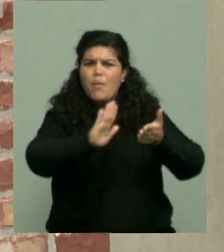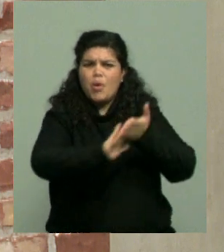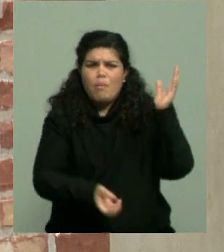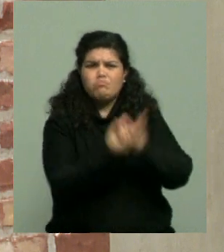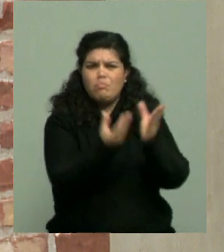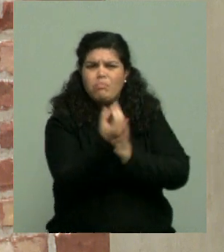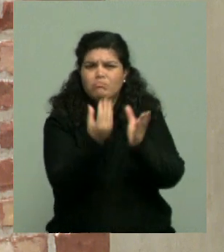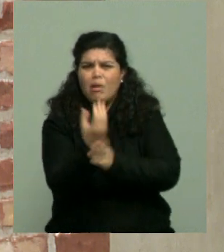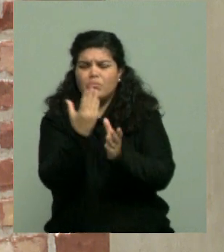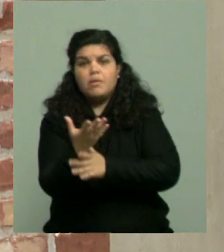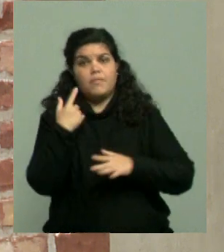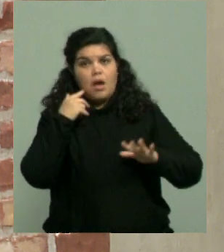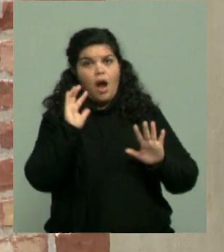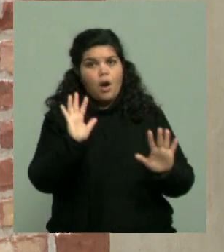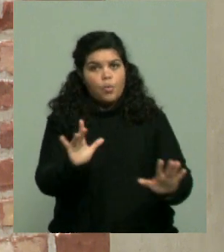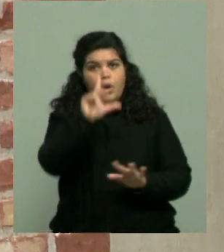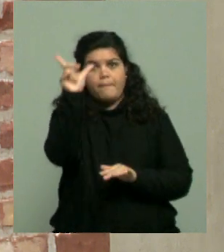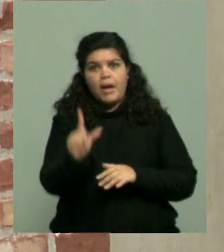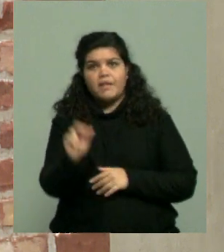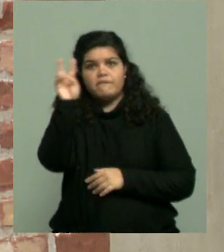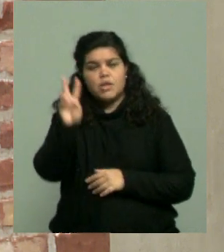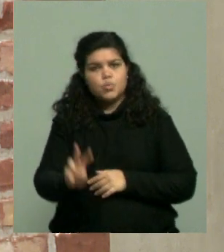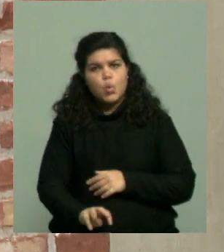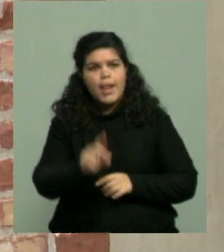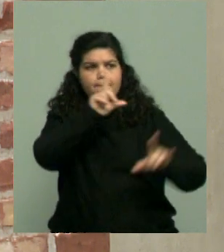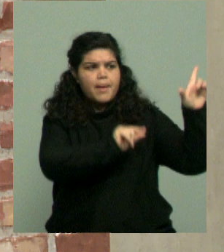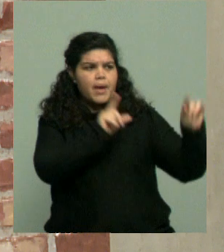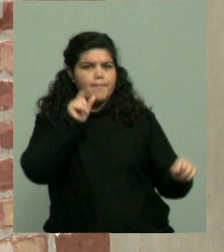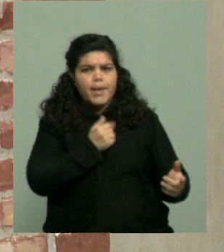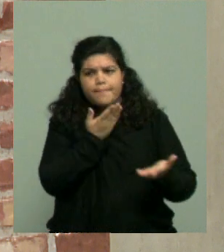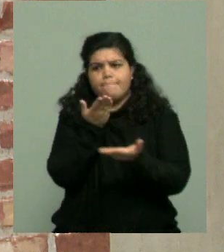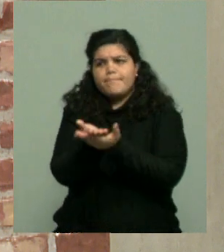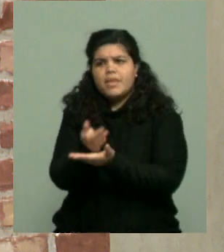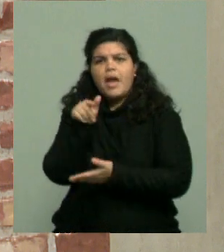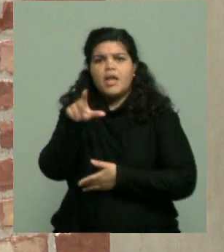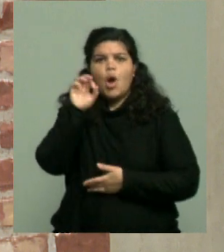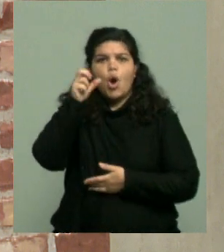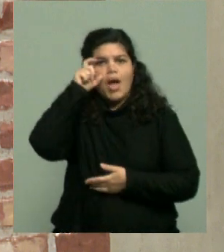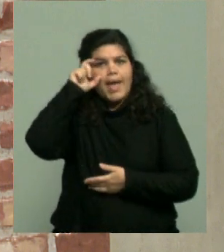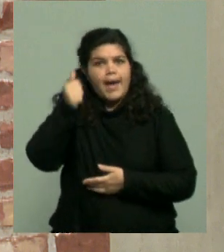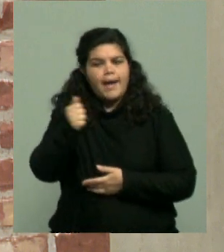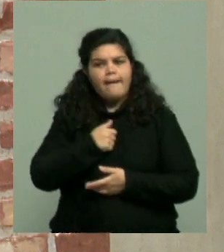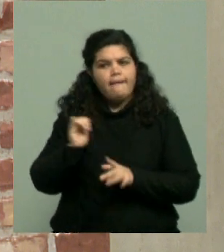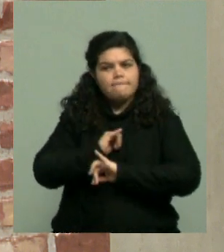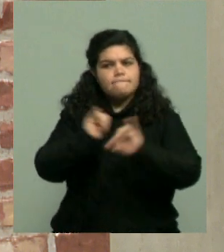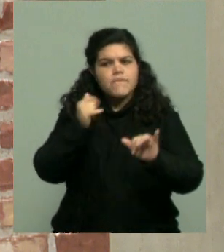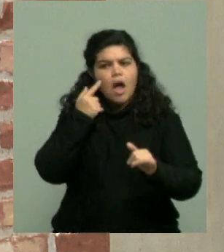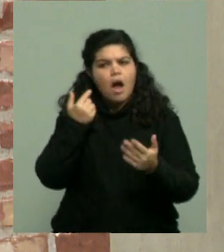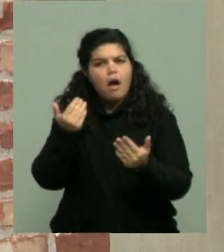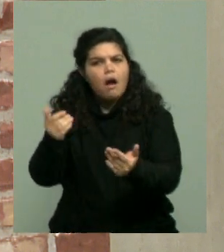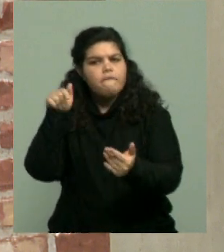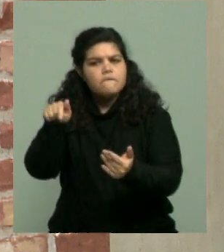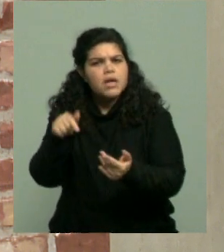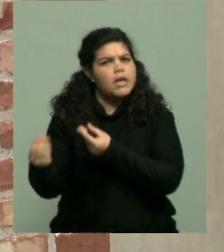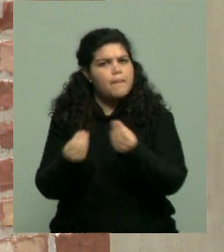Venezuela. Es que, recordemos, varios países pidieron que la OEA justamente se pronuncie. Vamos a ver cuáles novedades hay, pero lo